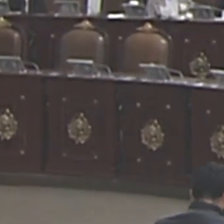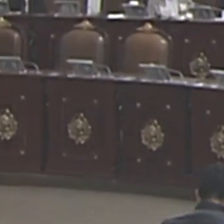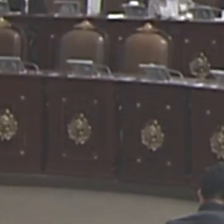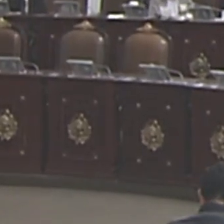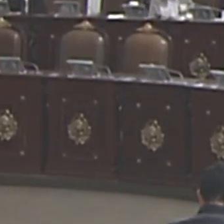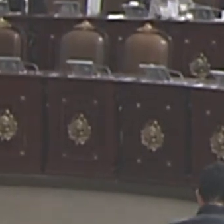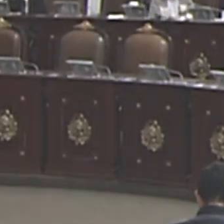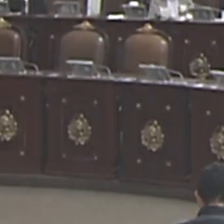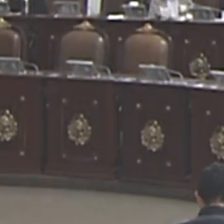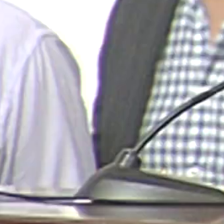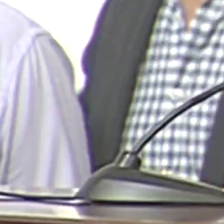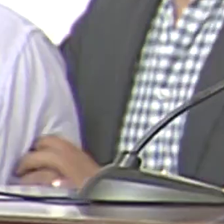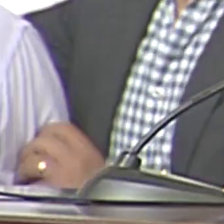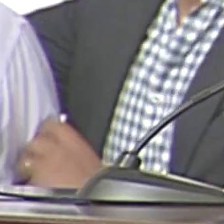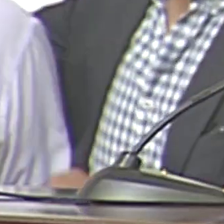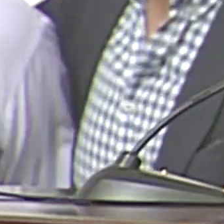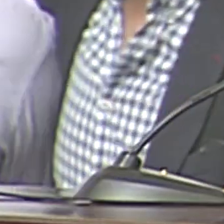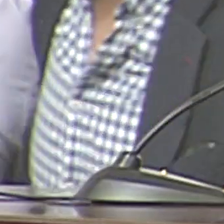Diputado Padilla.